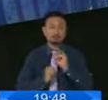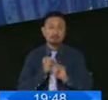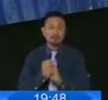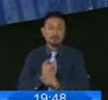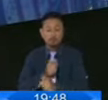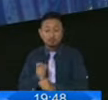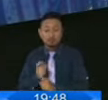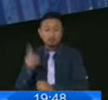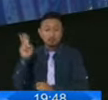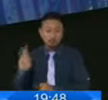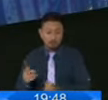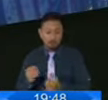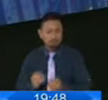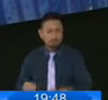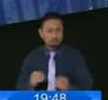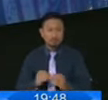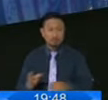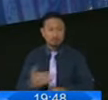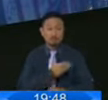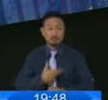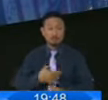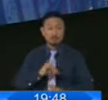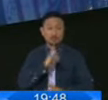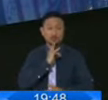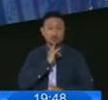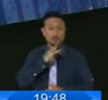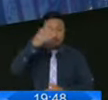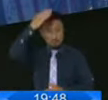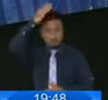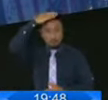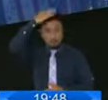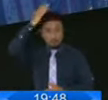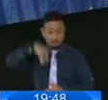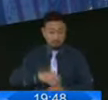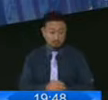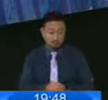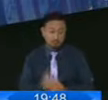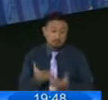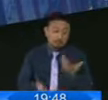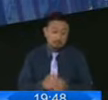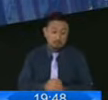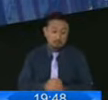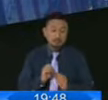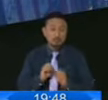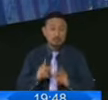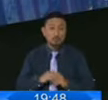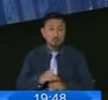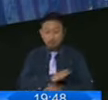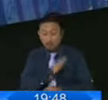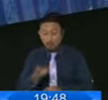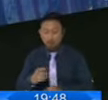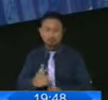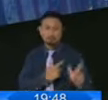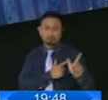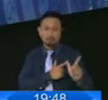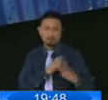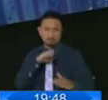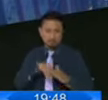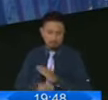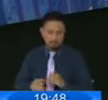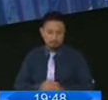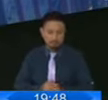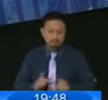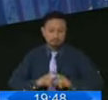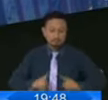Venezuela aumenta. El presidente de los Estados Unidos, Donald Trump, no descarta la opción militar en el país latinoamericano. Mientras